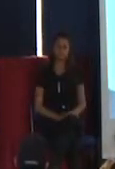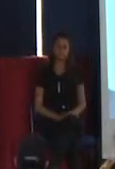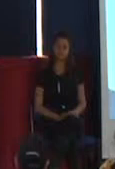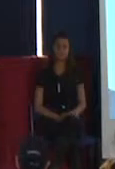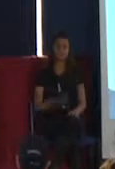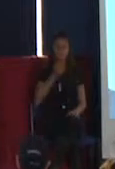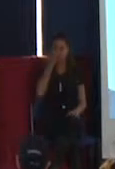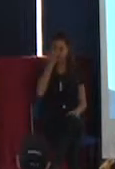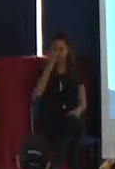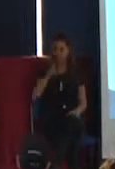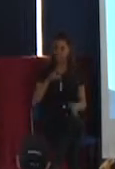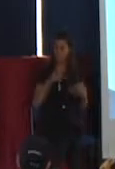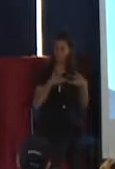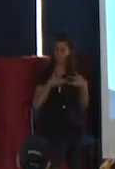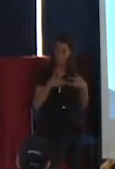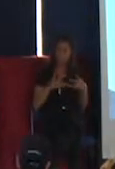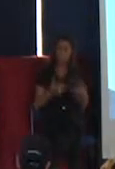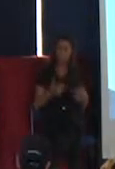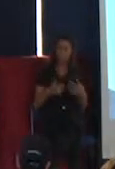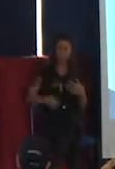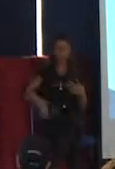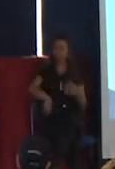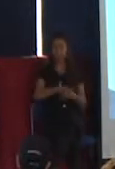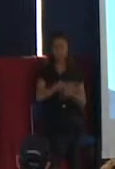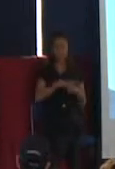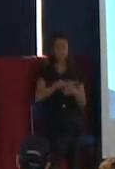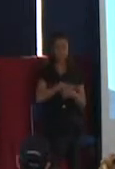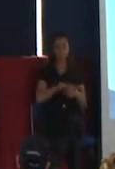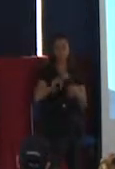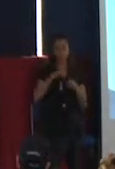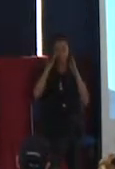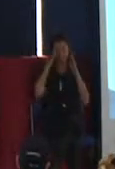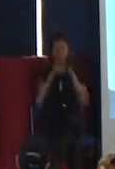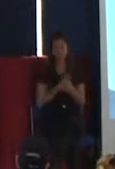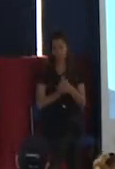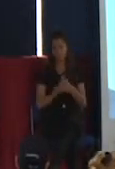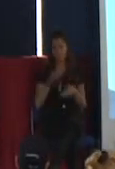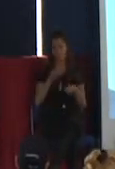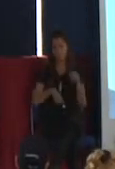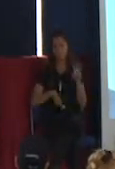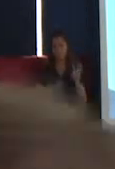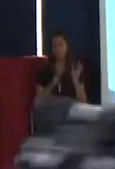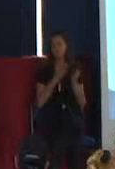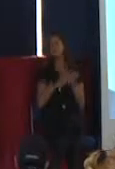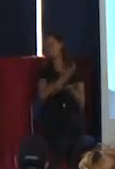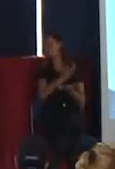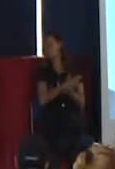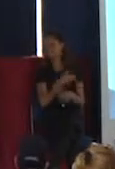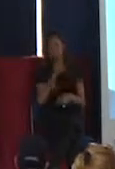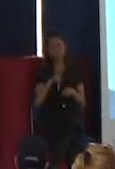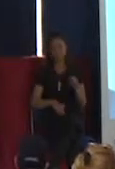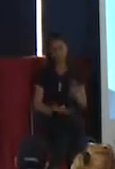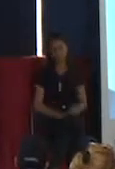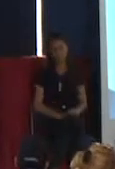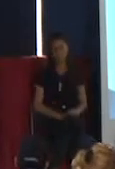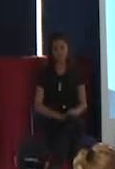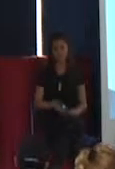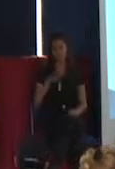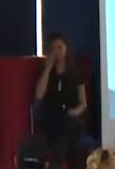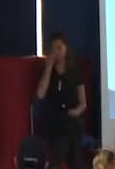tenemos que solidarizarnos con esa serie de situaciones. No podemos ser ajenos para ello, porque también tenemos